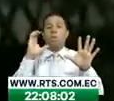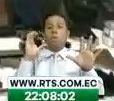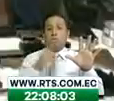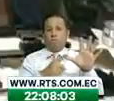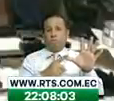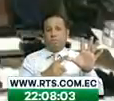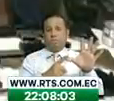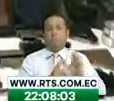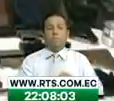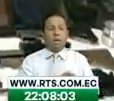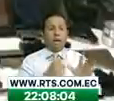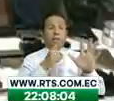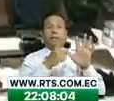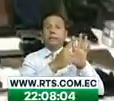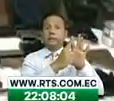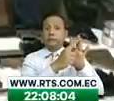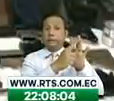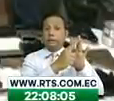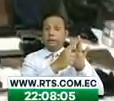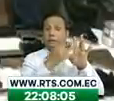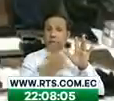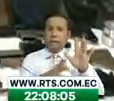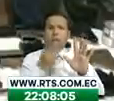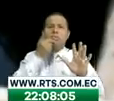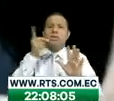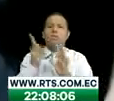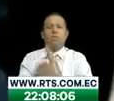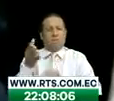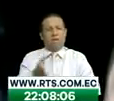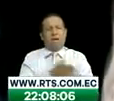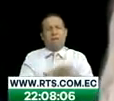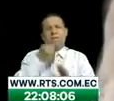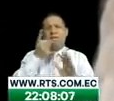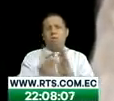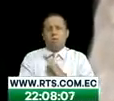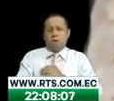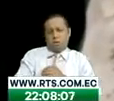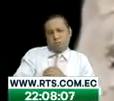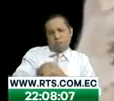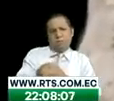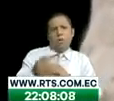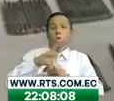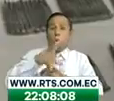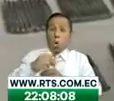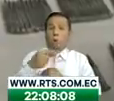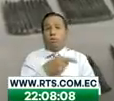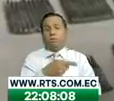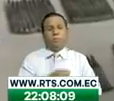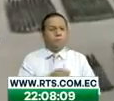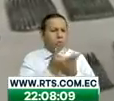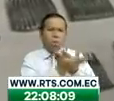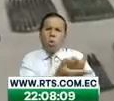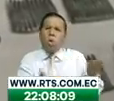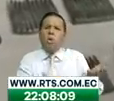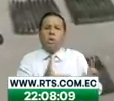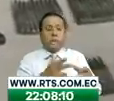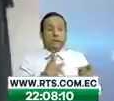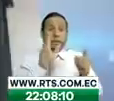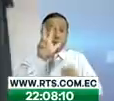ellos registra antecedentes por asesinato y robo. Entre las evidencias encontradas están 3 fusiles